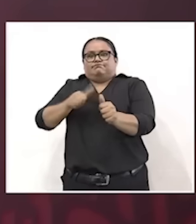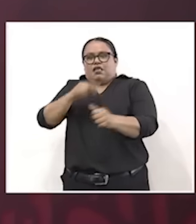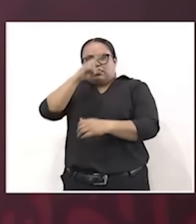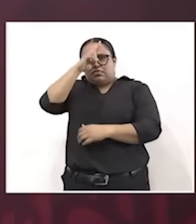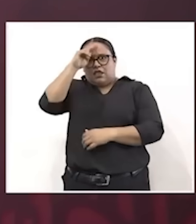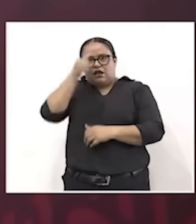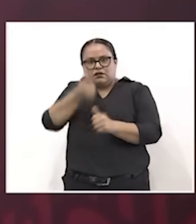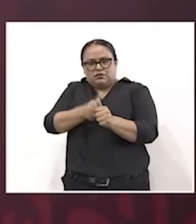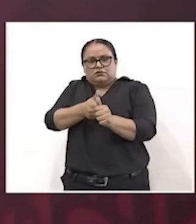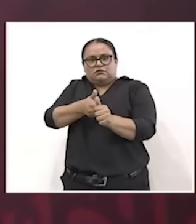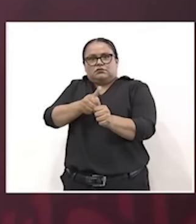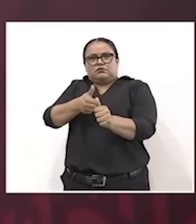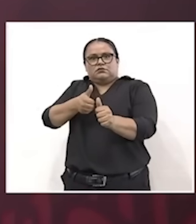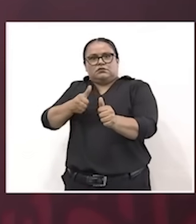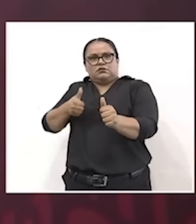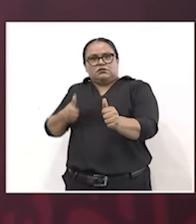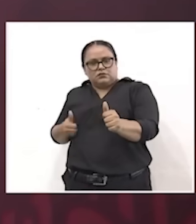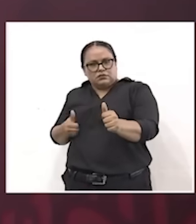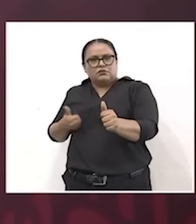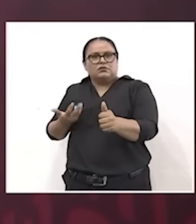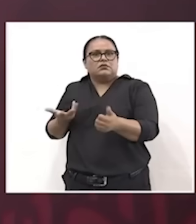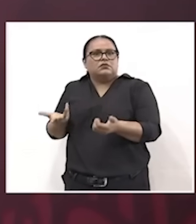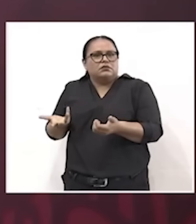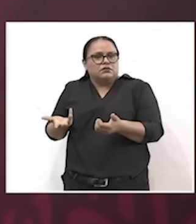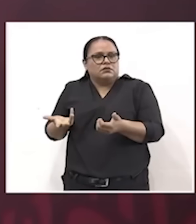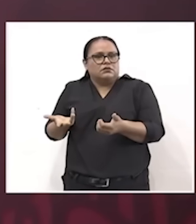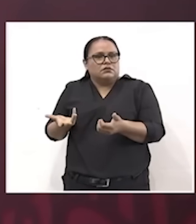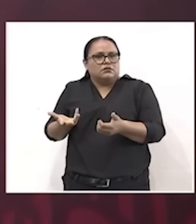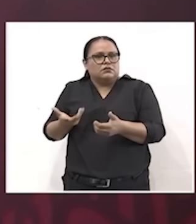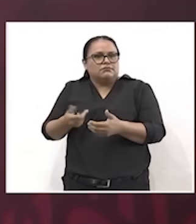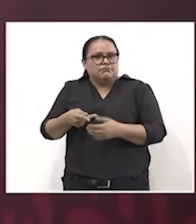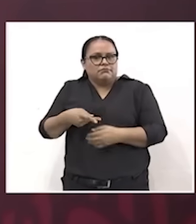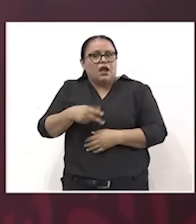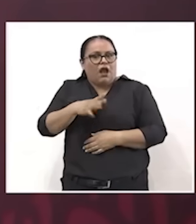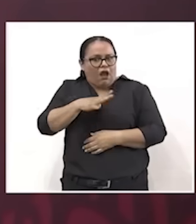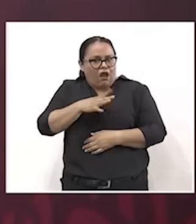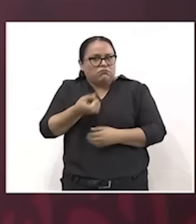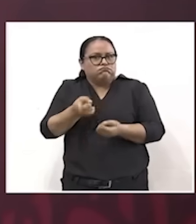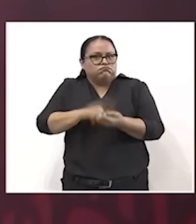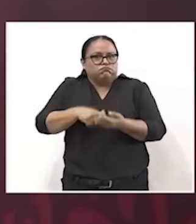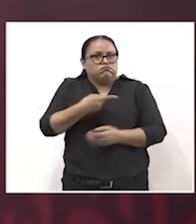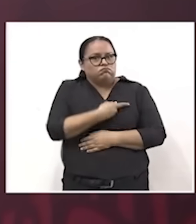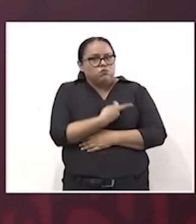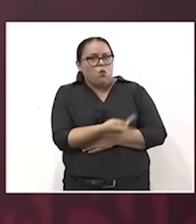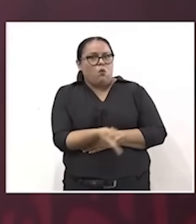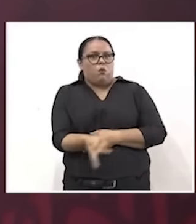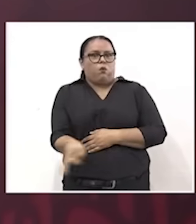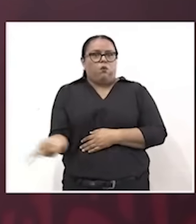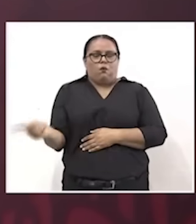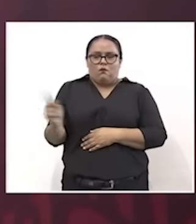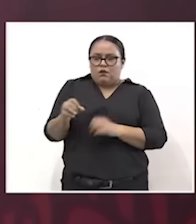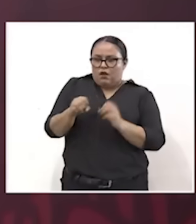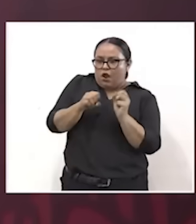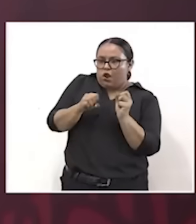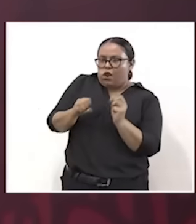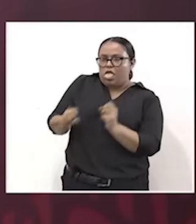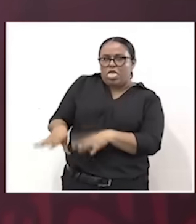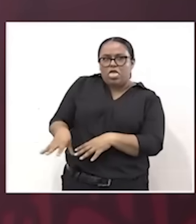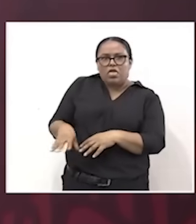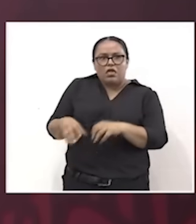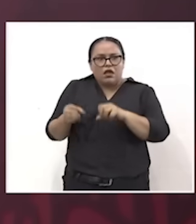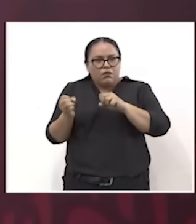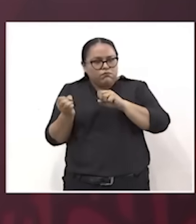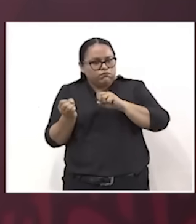federal informaba sobre la entrega de proyectos prioritarios y de infraestructura en la entidad. Cinco presuntos trabajadores del Poder